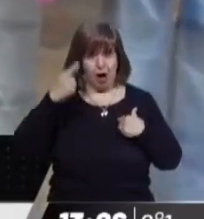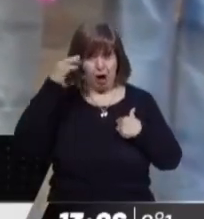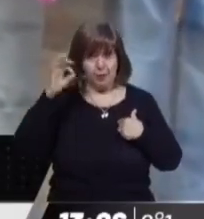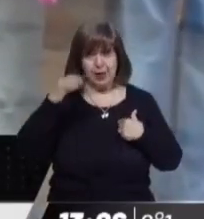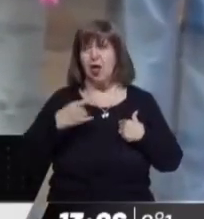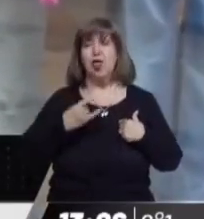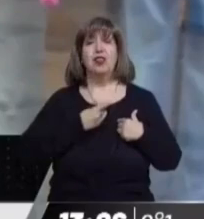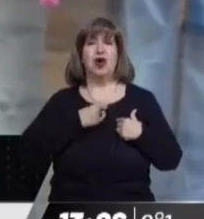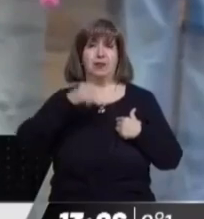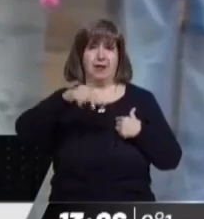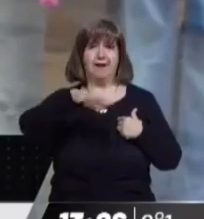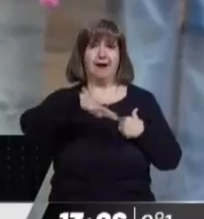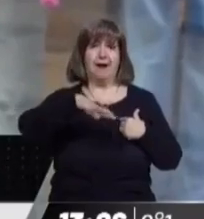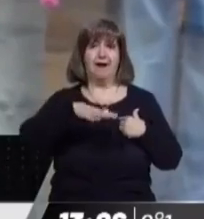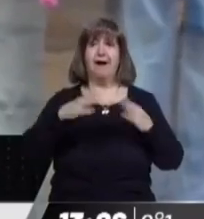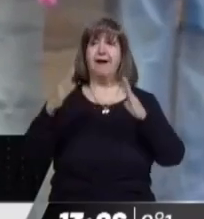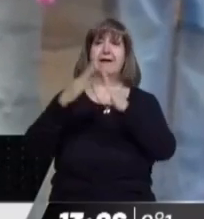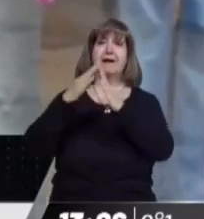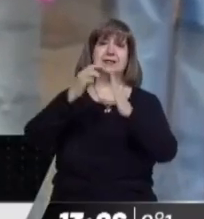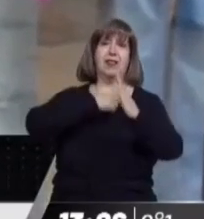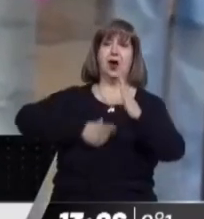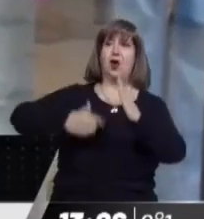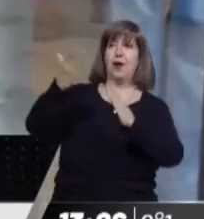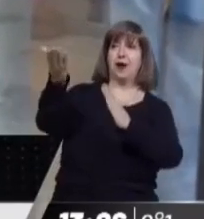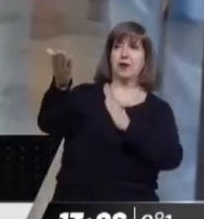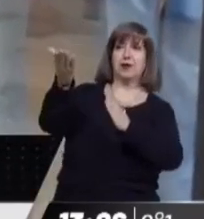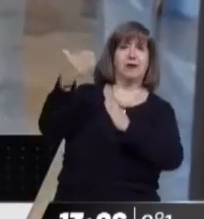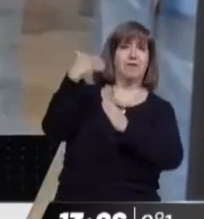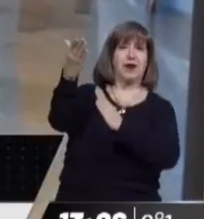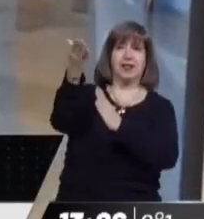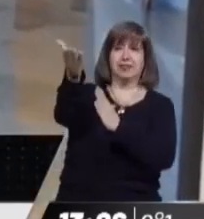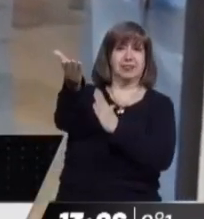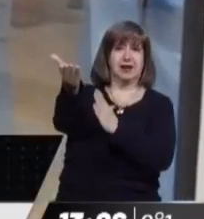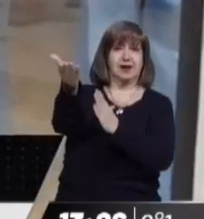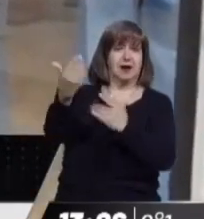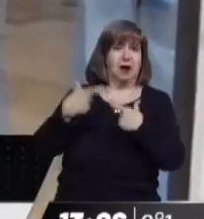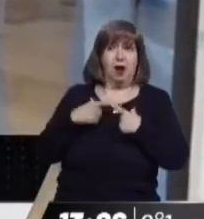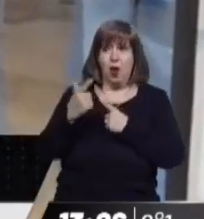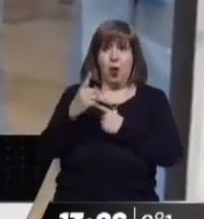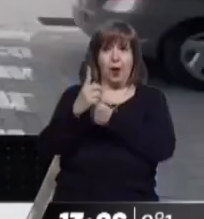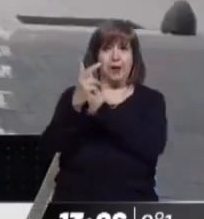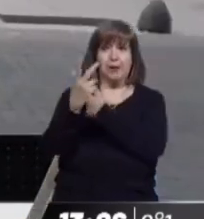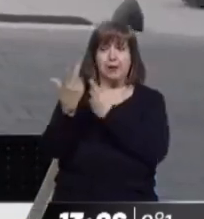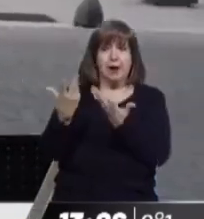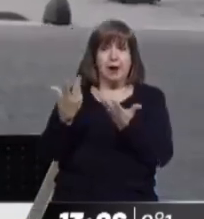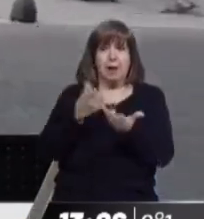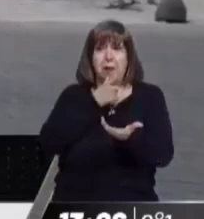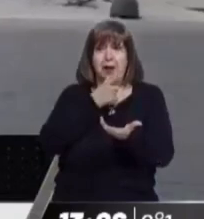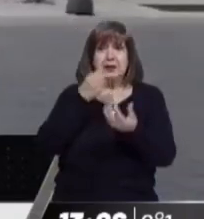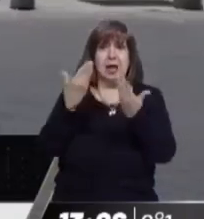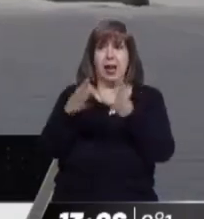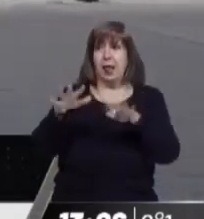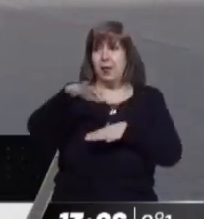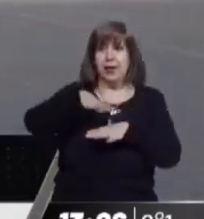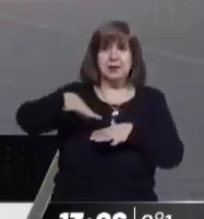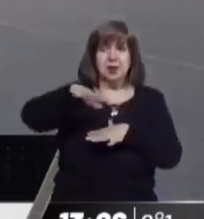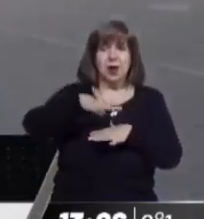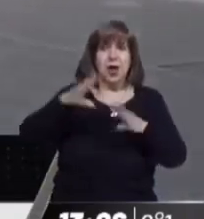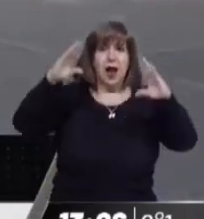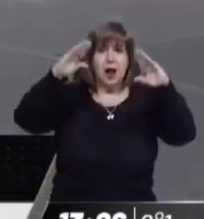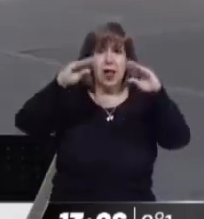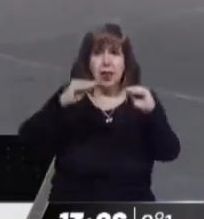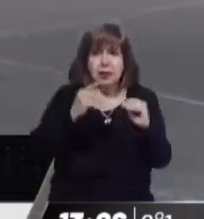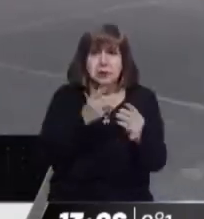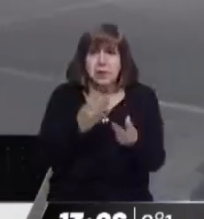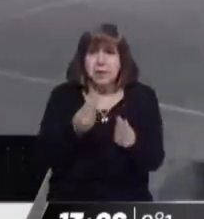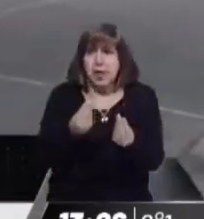en una zona periférica de la ciudad frente La Casa de Gobierno y no tenemos tierra de nadie esto en la noche da